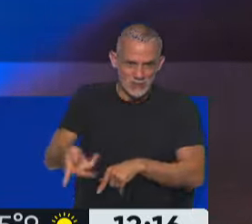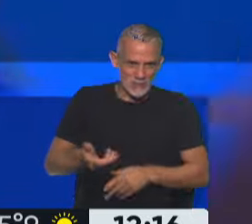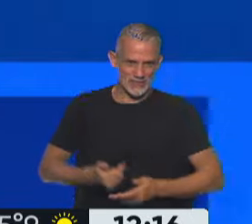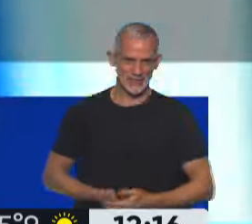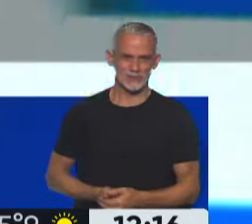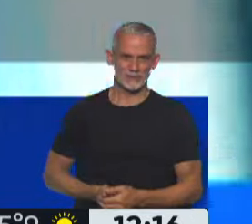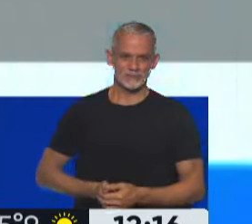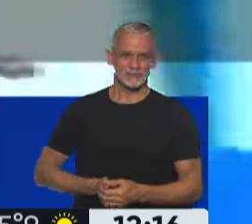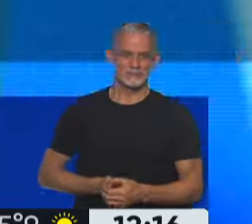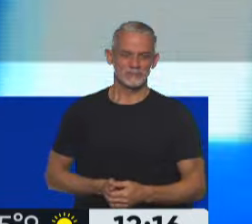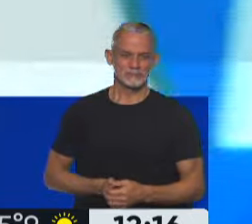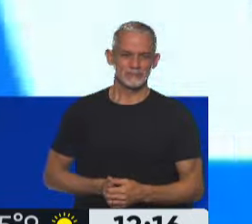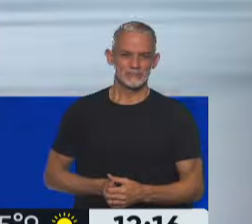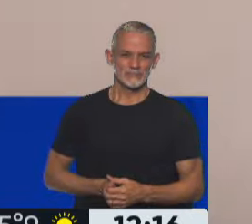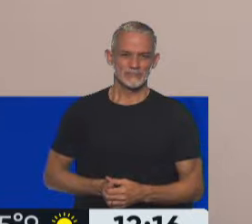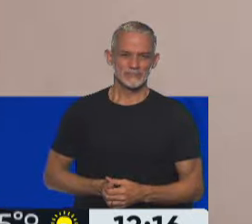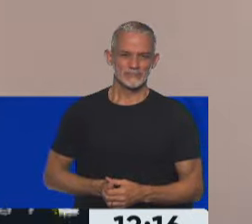fermarci.